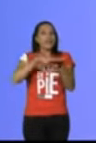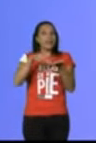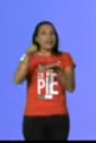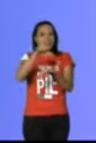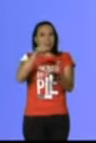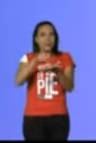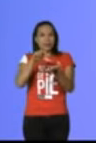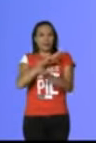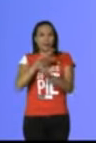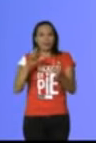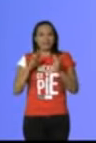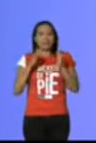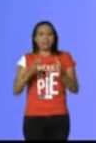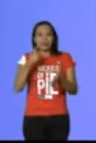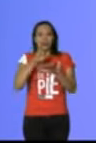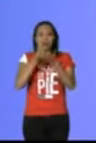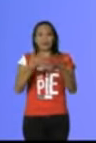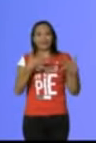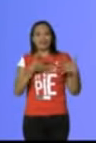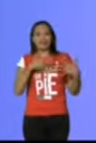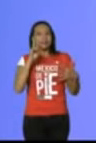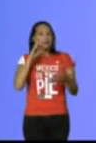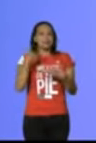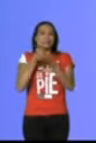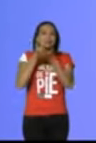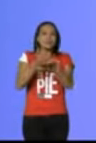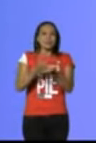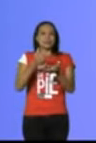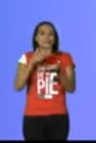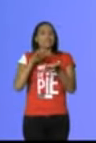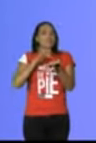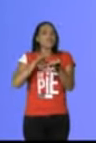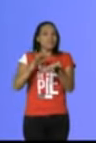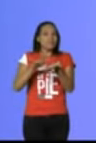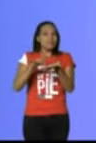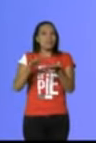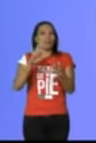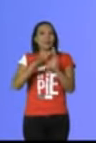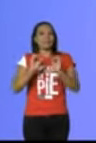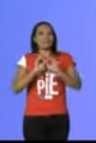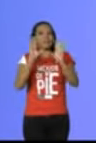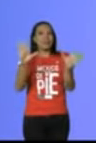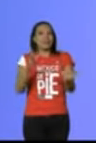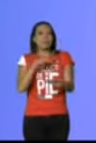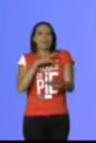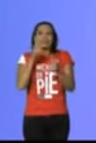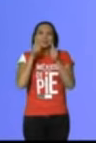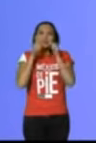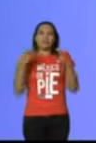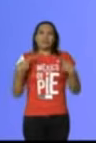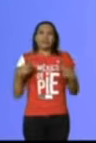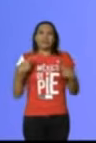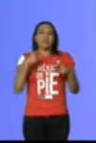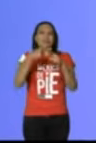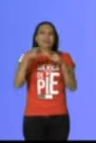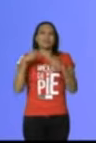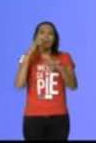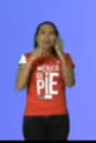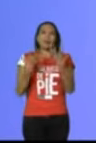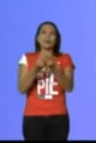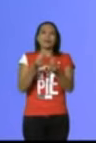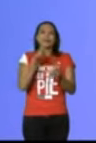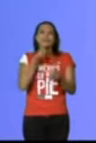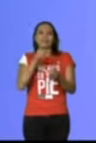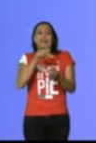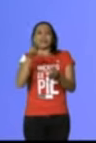ayuda, solidaridad, transparencia, humanidad. Me gustó cantar con Virgilio en los pasillos para celebrar